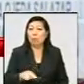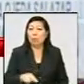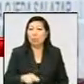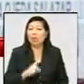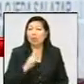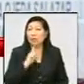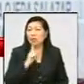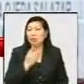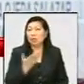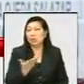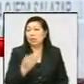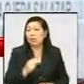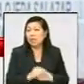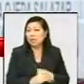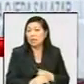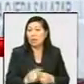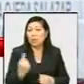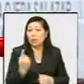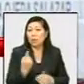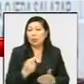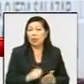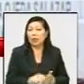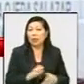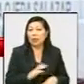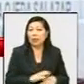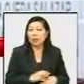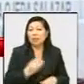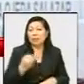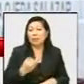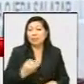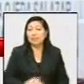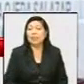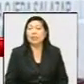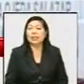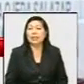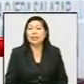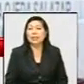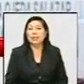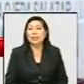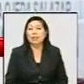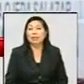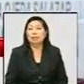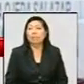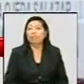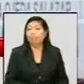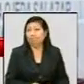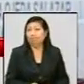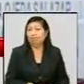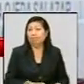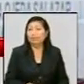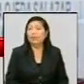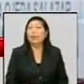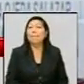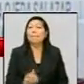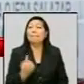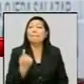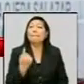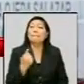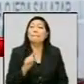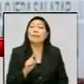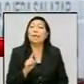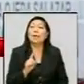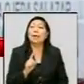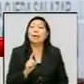un petitorio nacional único de medicinas esenciales. Lo llevan para,